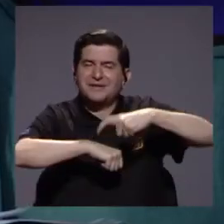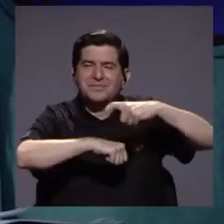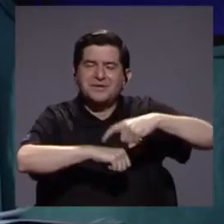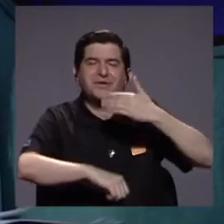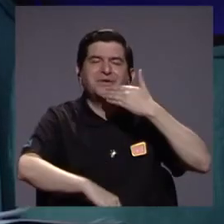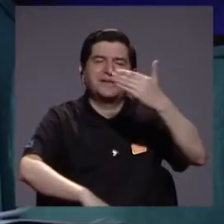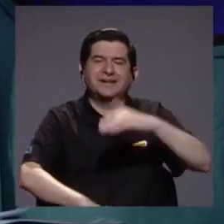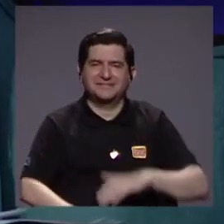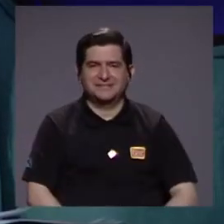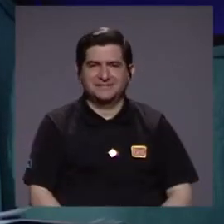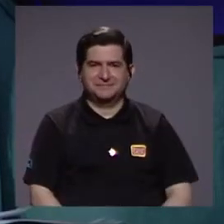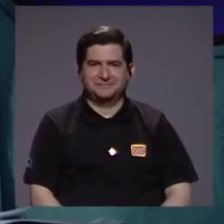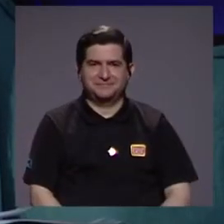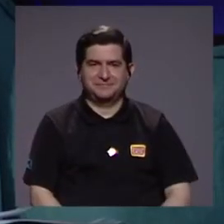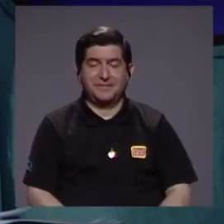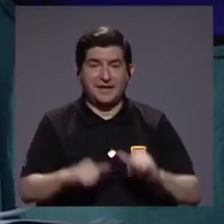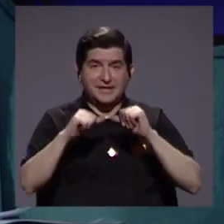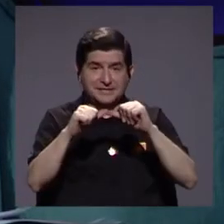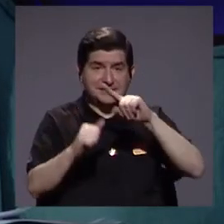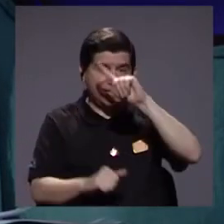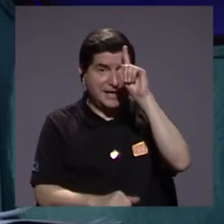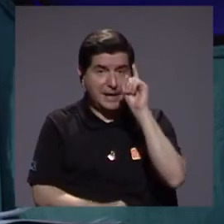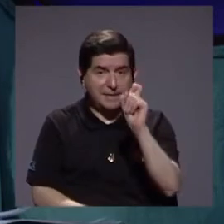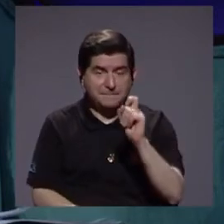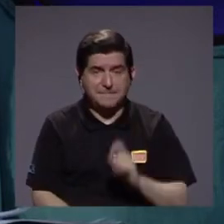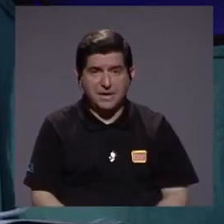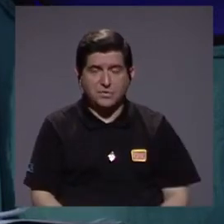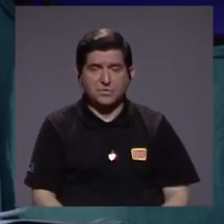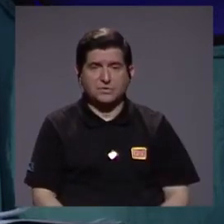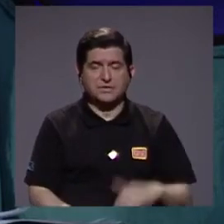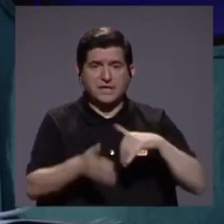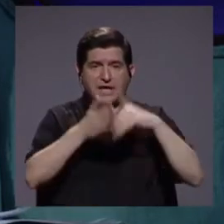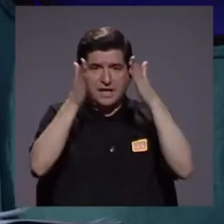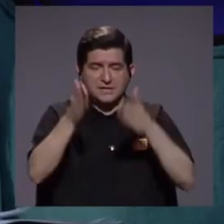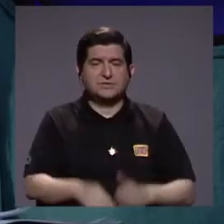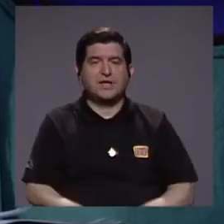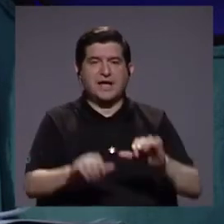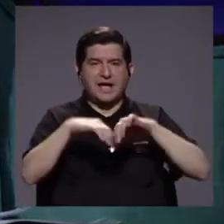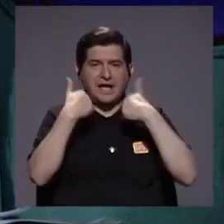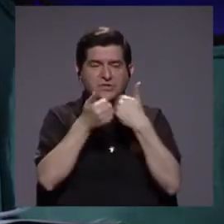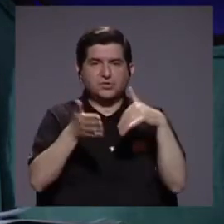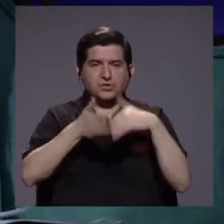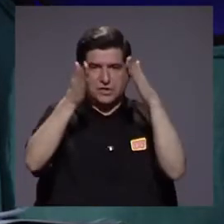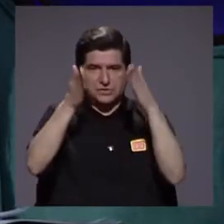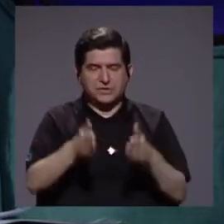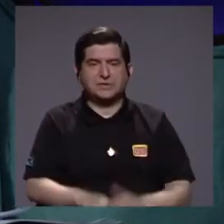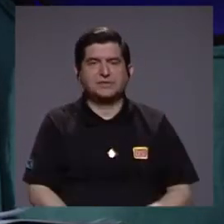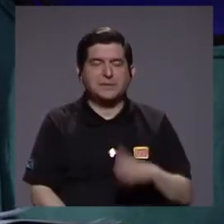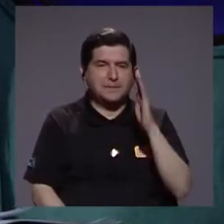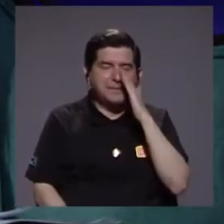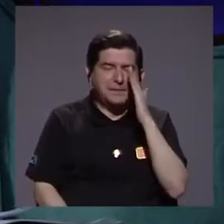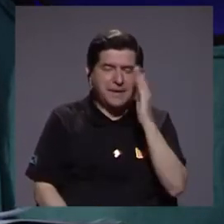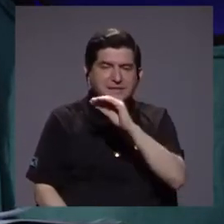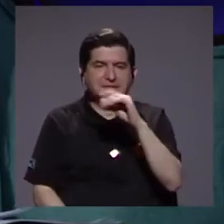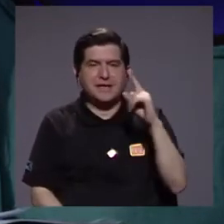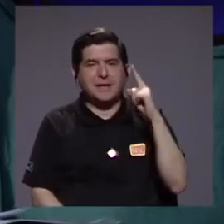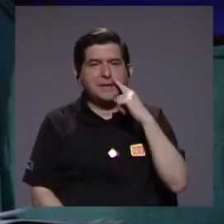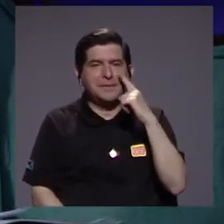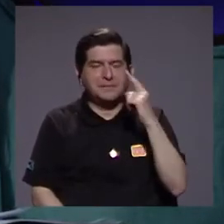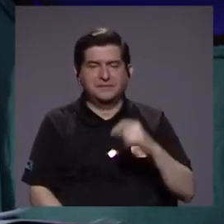gracias. Continuamos con una pregunta de la estudiante de la Asociación de Estudiantes de Madres y